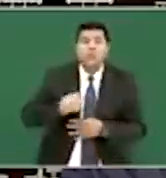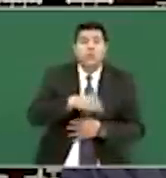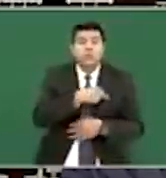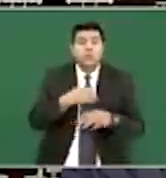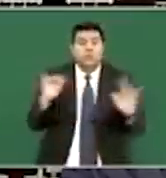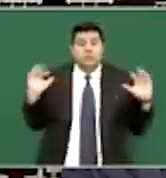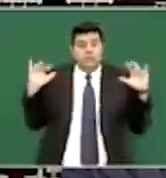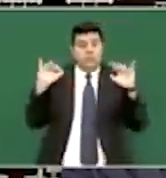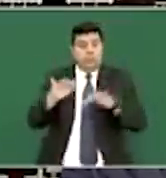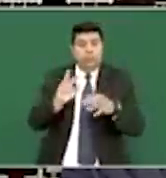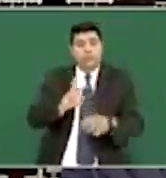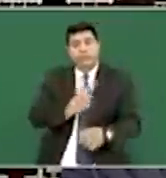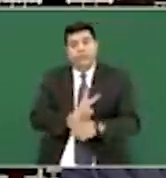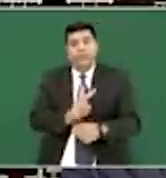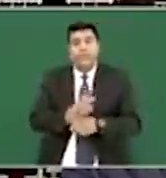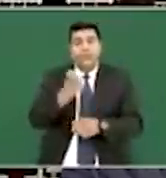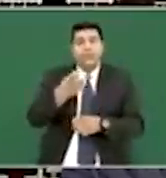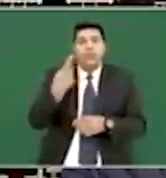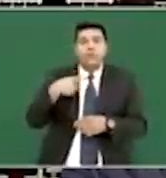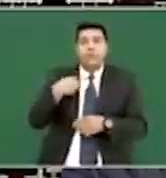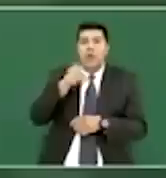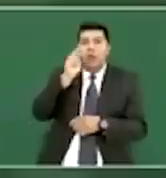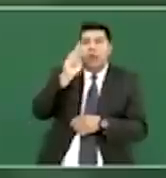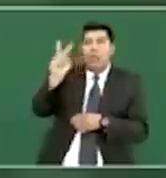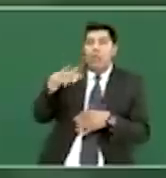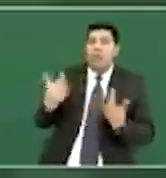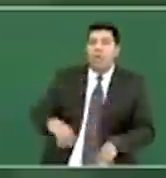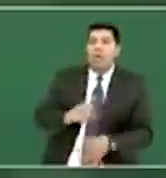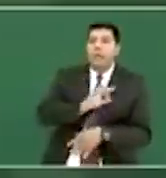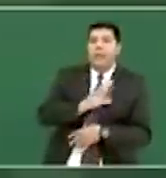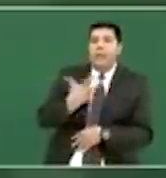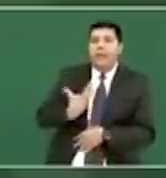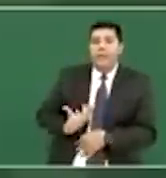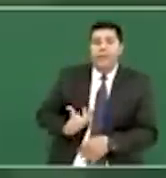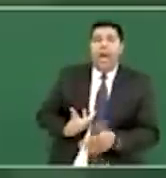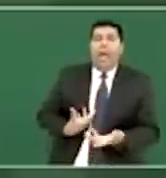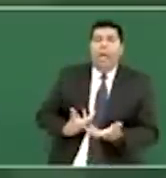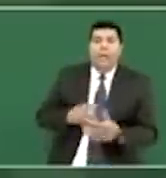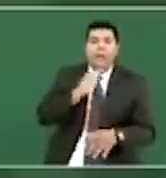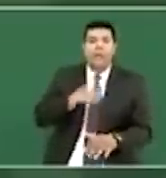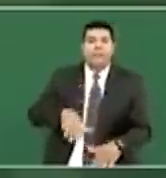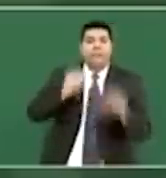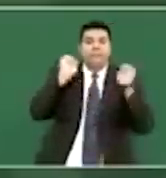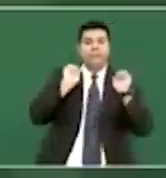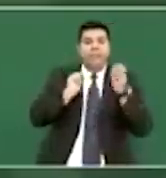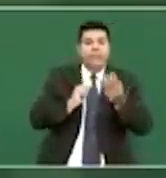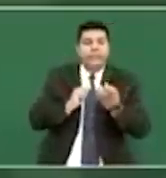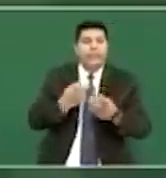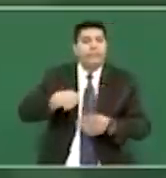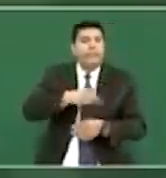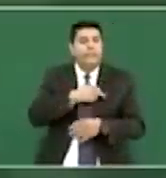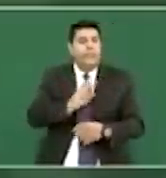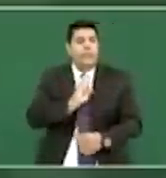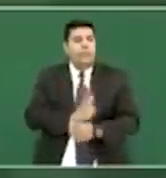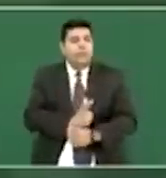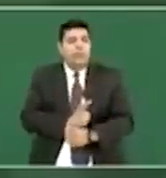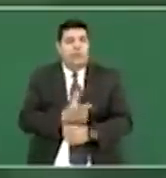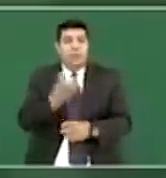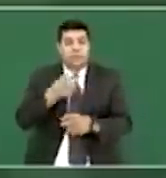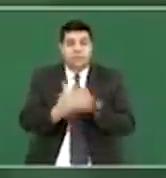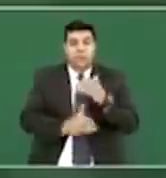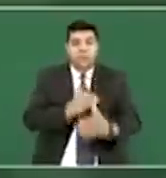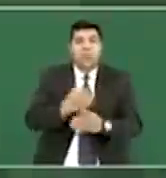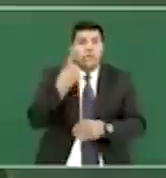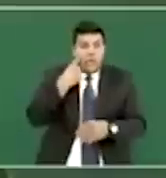presencia inicial hace una disuasión y los reconocimientos van enfocados también una parte de disuasión y otra parte